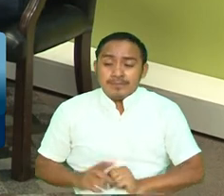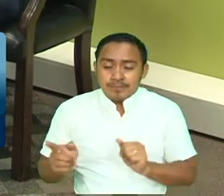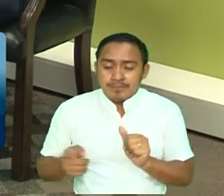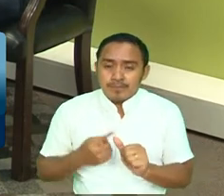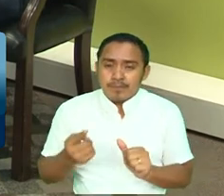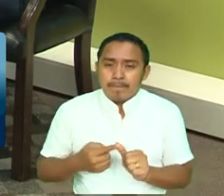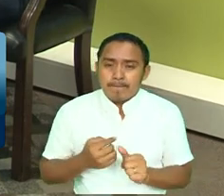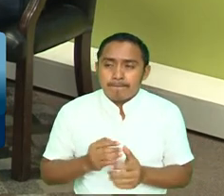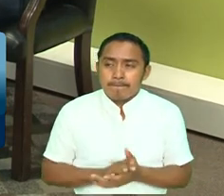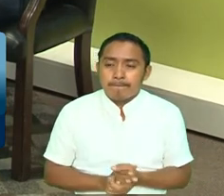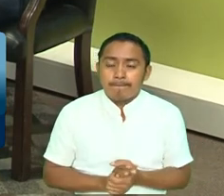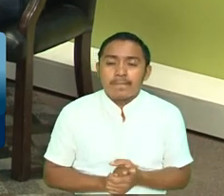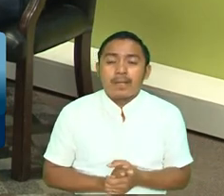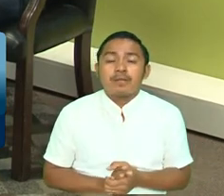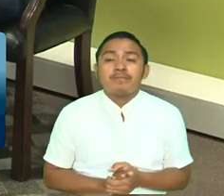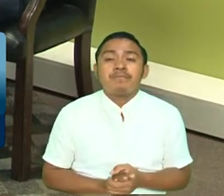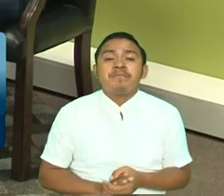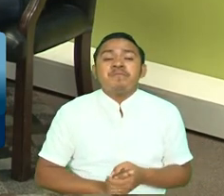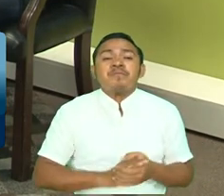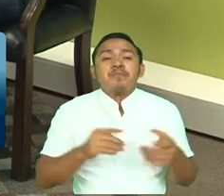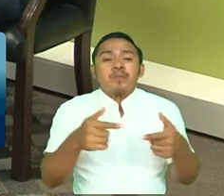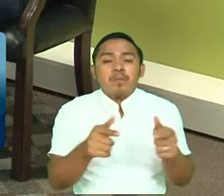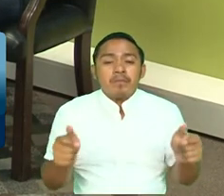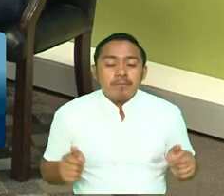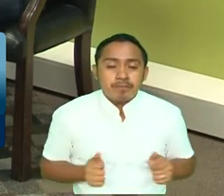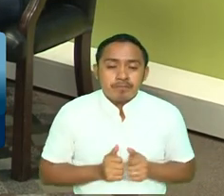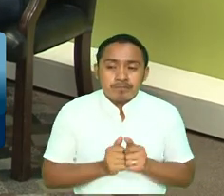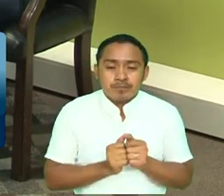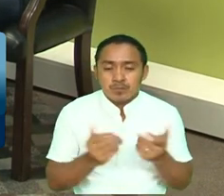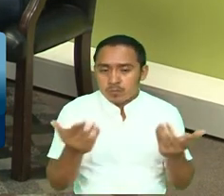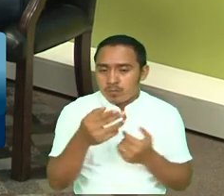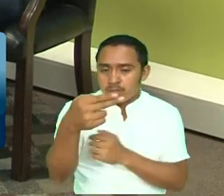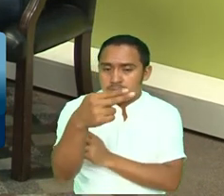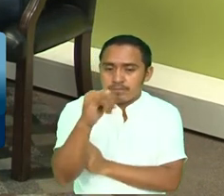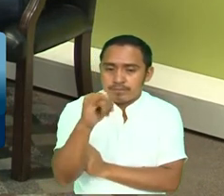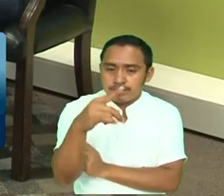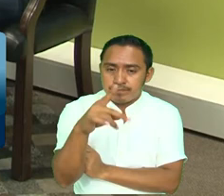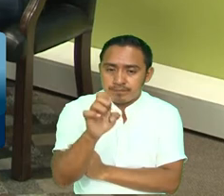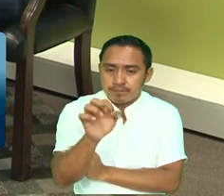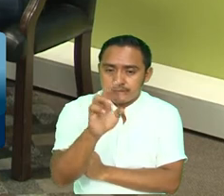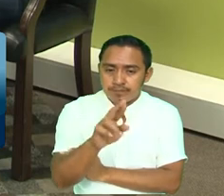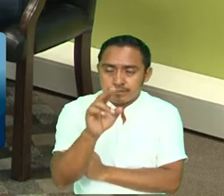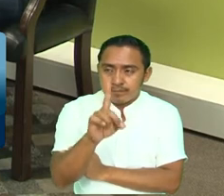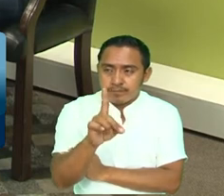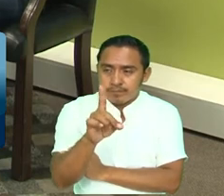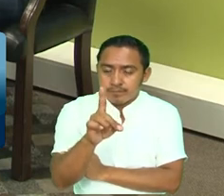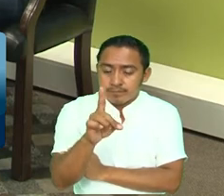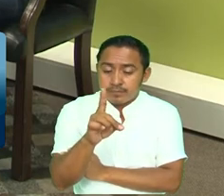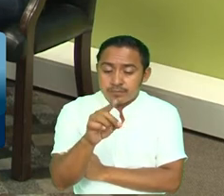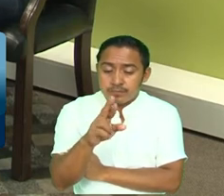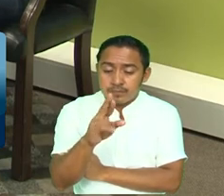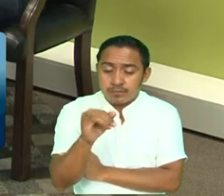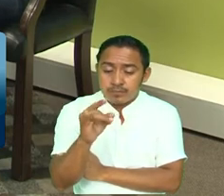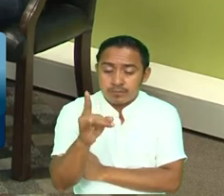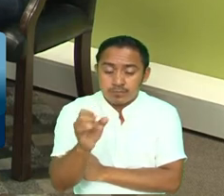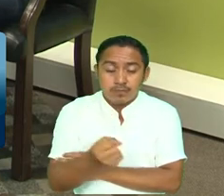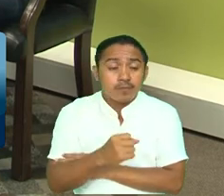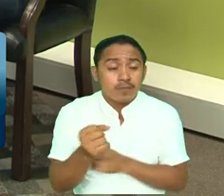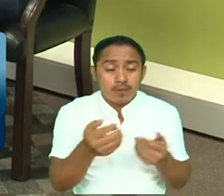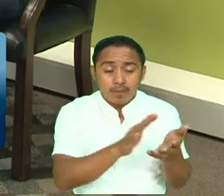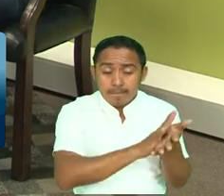que clasificar, ya sea la hiperhidrosis. Entonces, por lo menos tenemos las manos. Nosotros